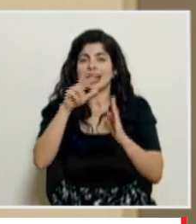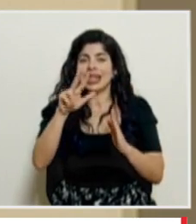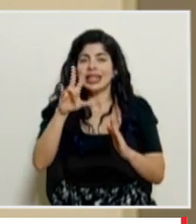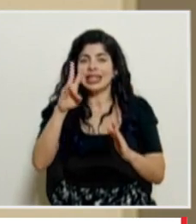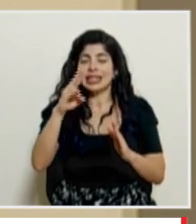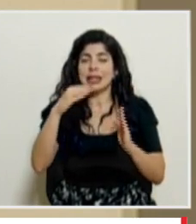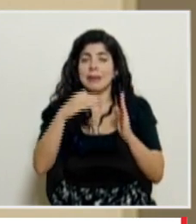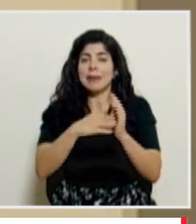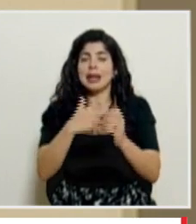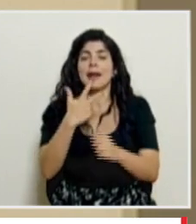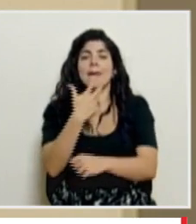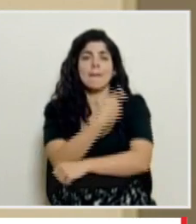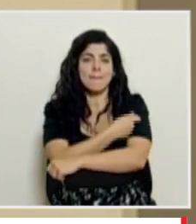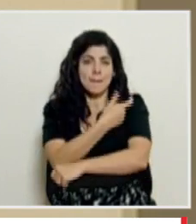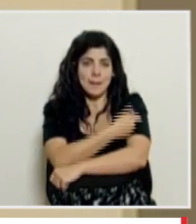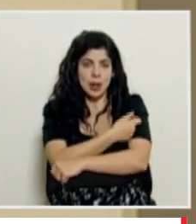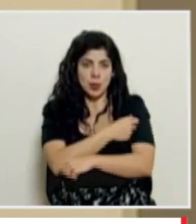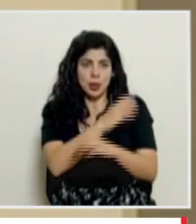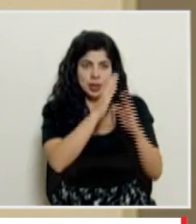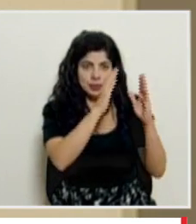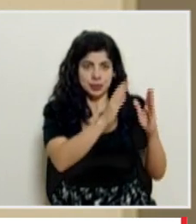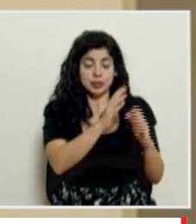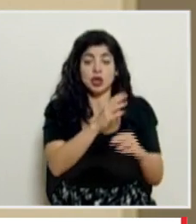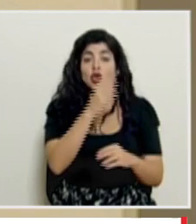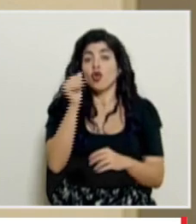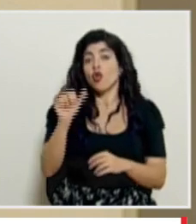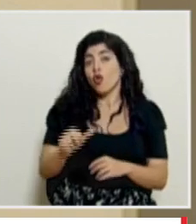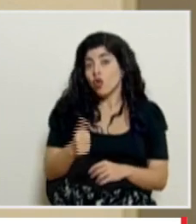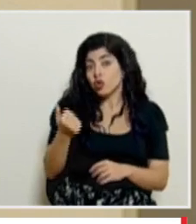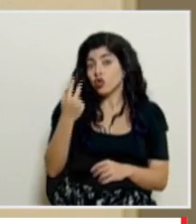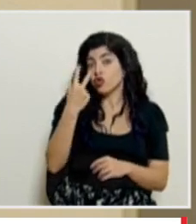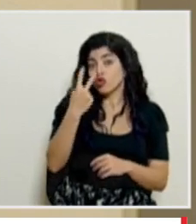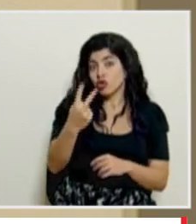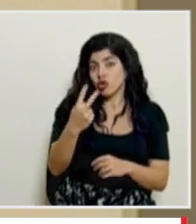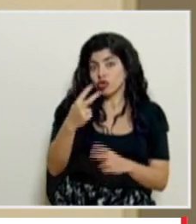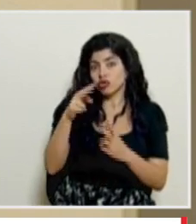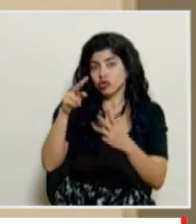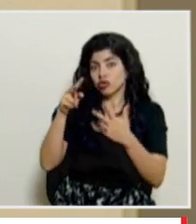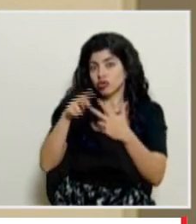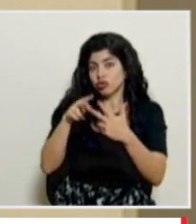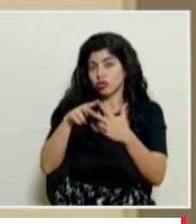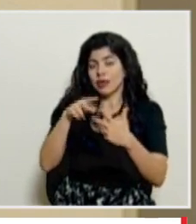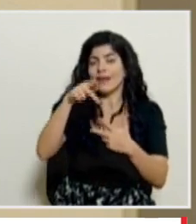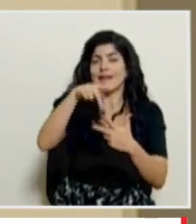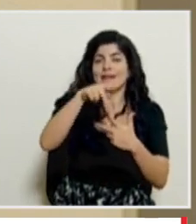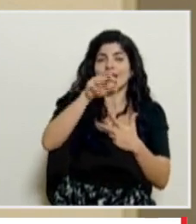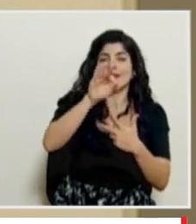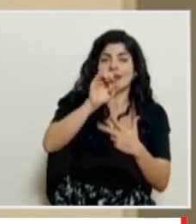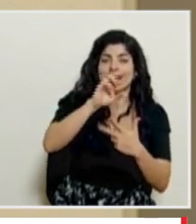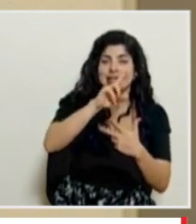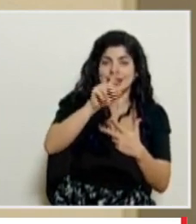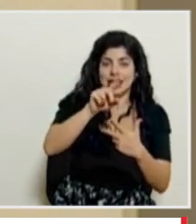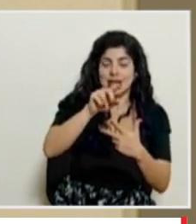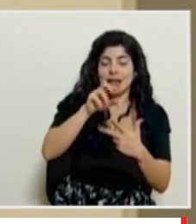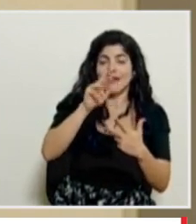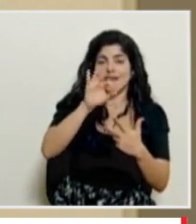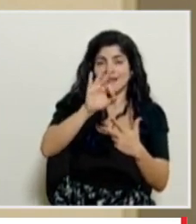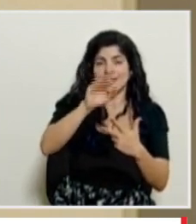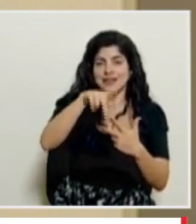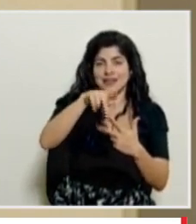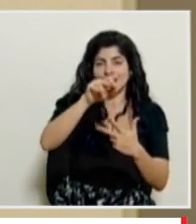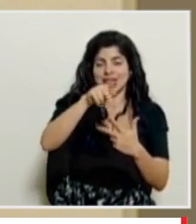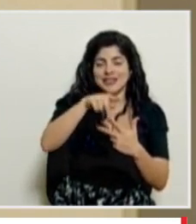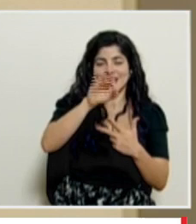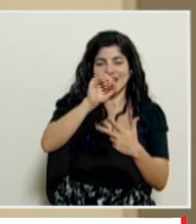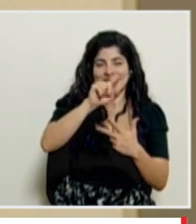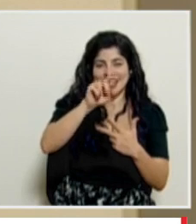2.037.600 dosis y 2 convenios bilaterales con Pfizer y con AstraZeneca. El convenio con Pfizer ya sufrió